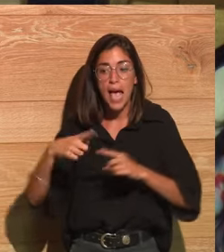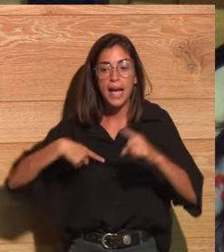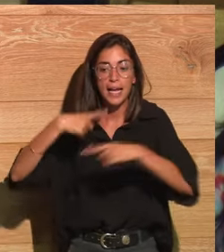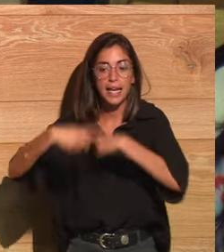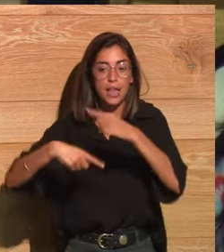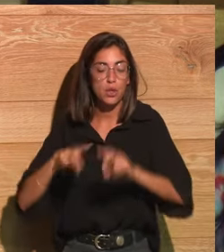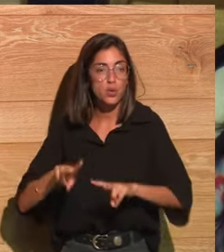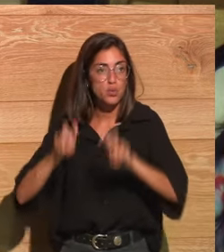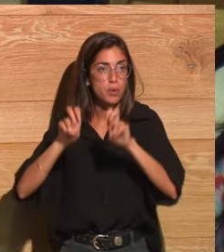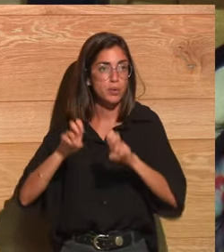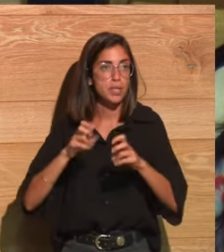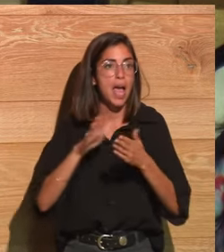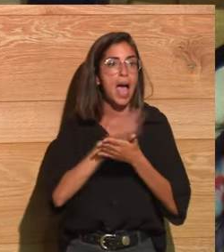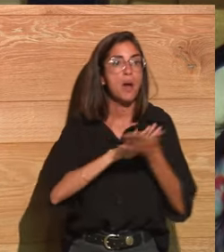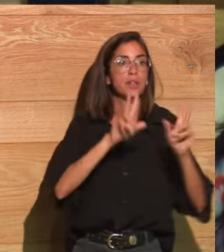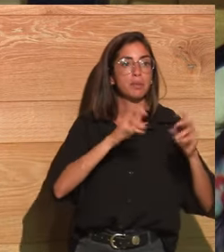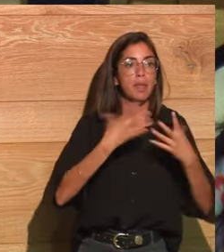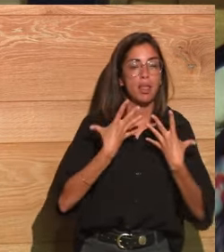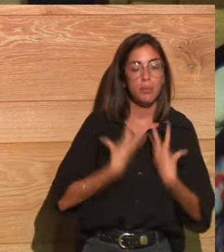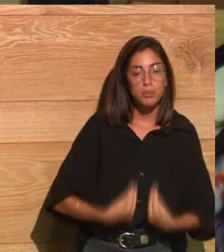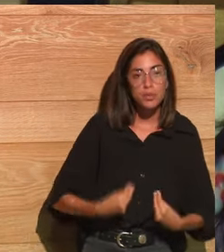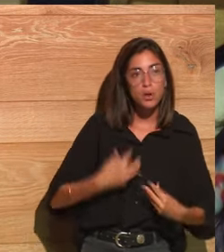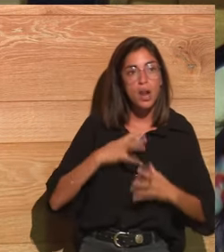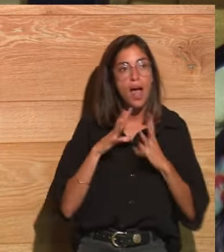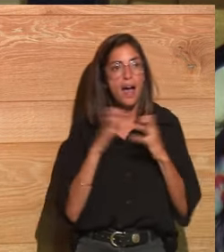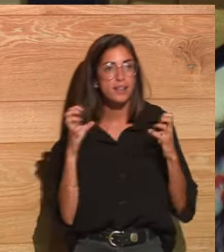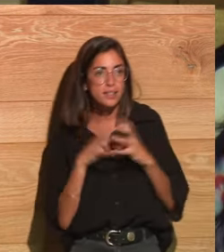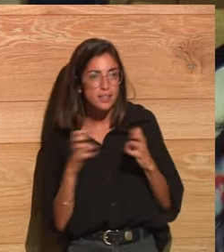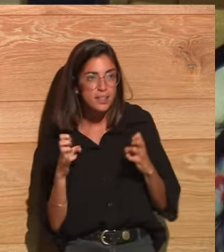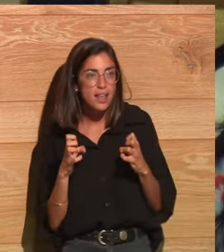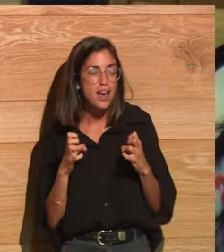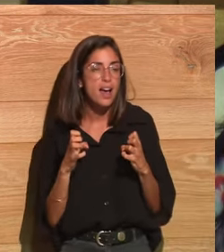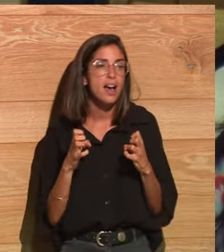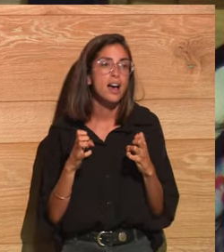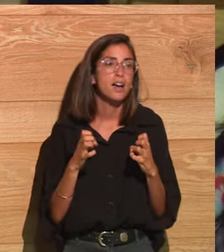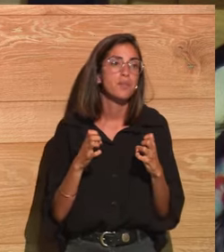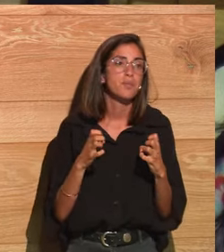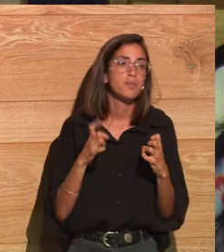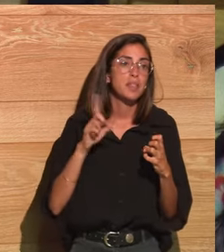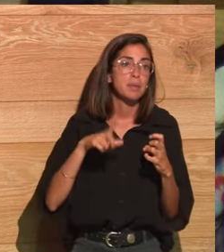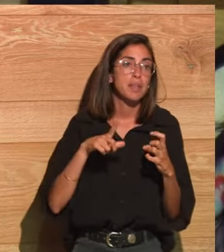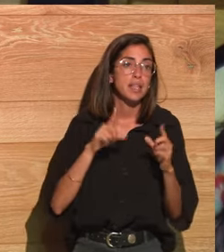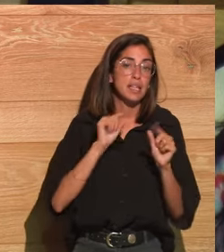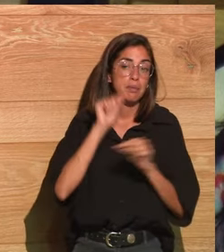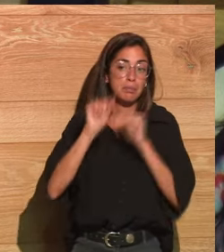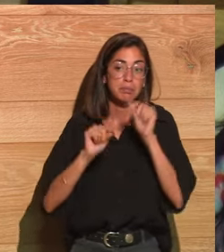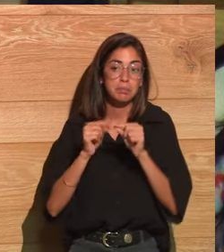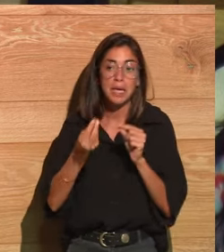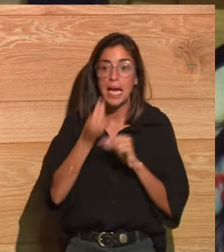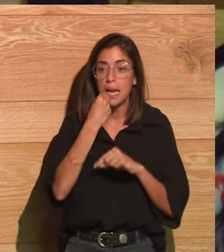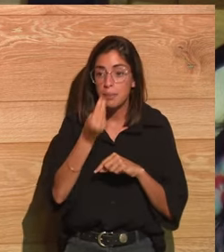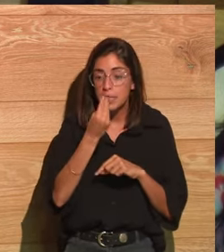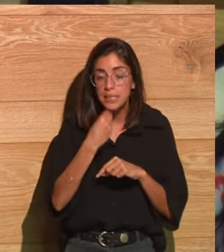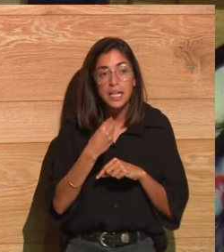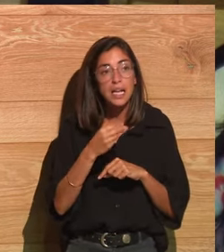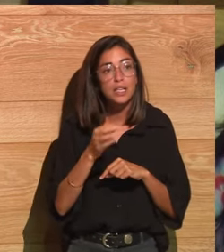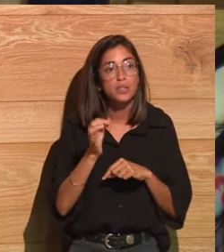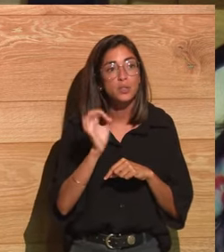Hablo de ansiedad, depresiones, enfermedades, no sé, alimentarias, de diferentes